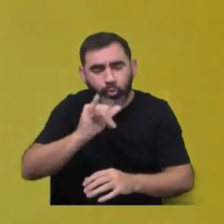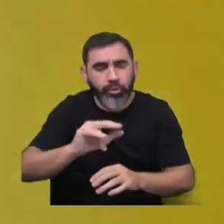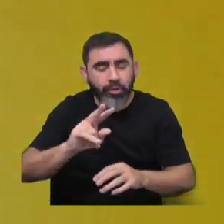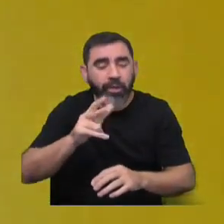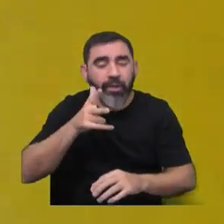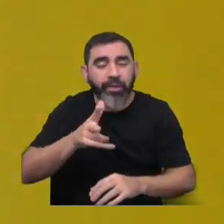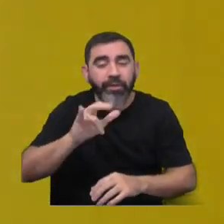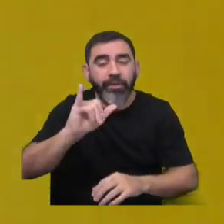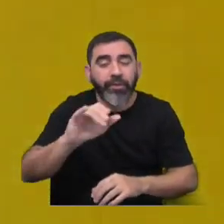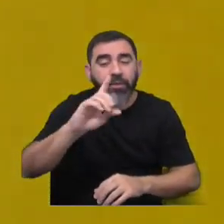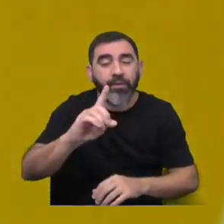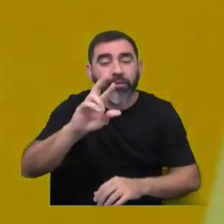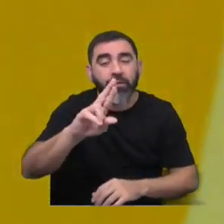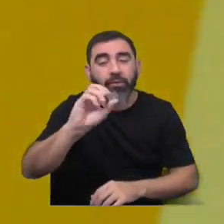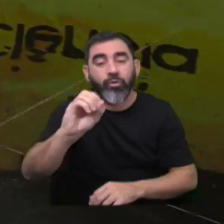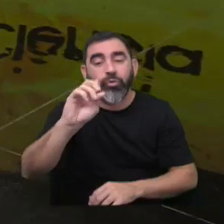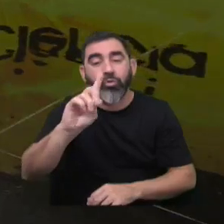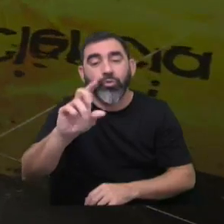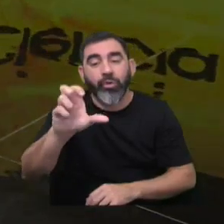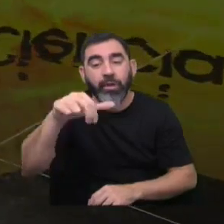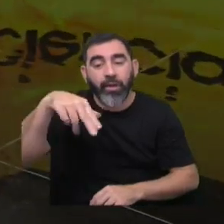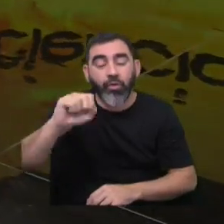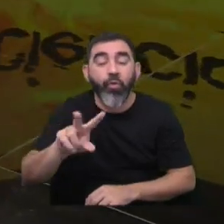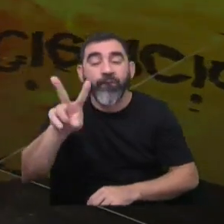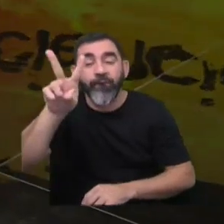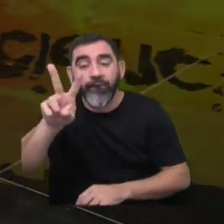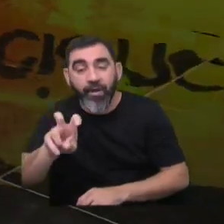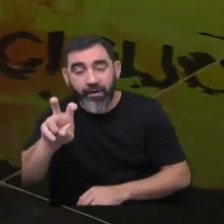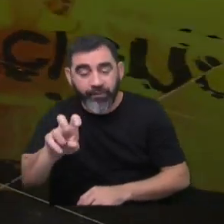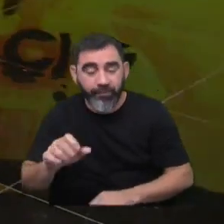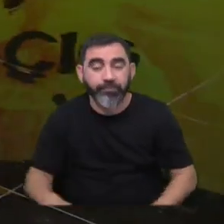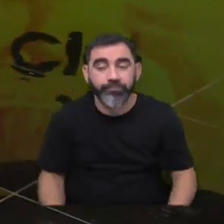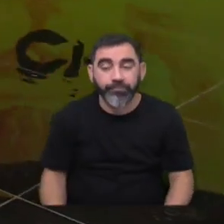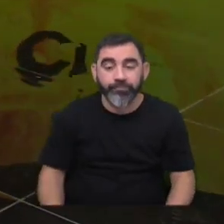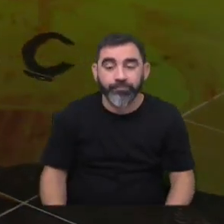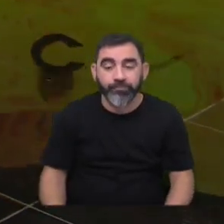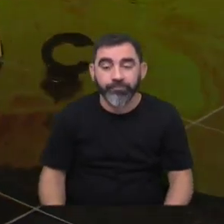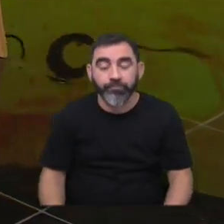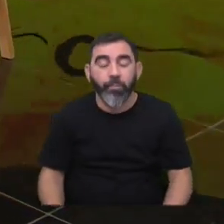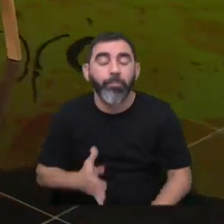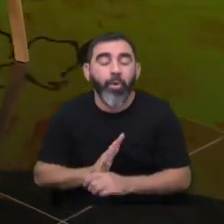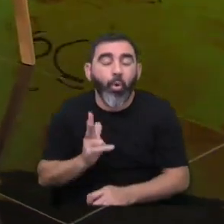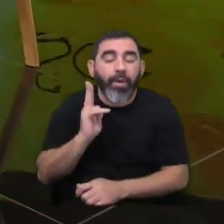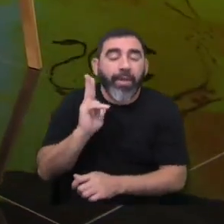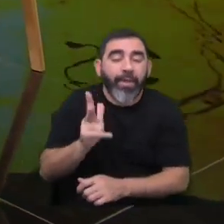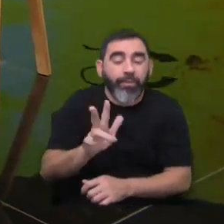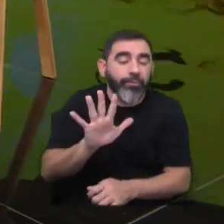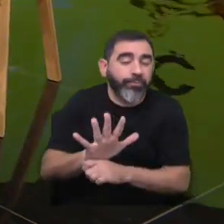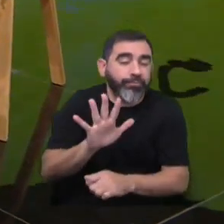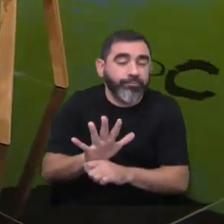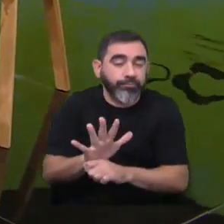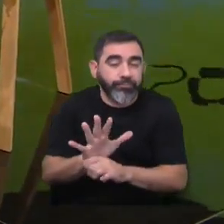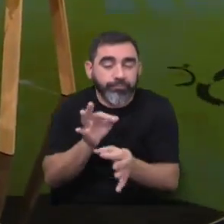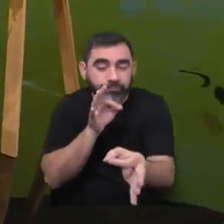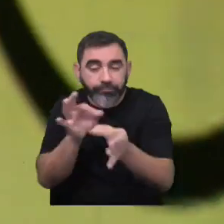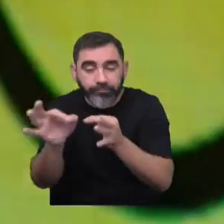hidrógeno. Puntualmente, casi siempre hidrógeno verde, pero en general hidrógeno como el combustible que a través de una u otra